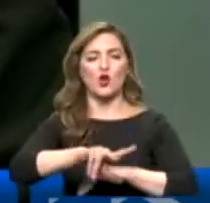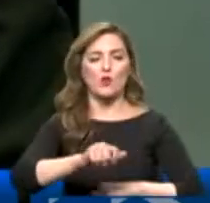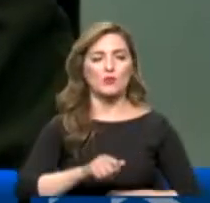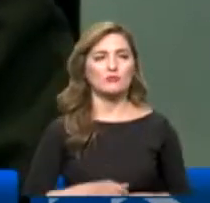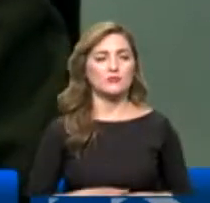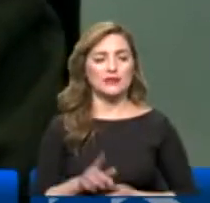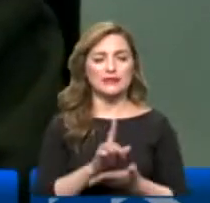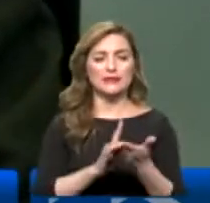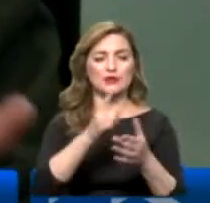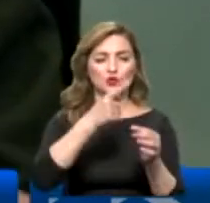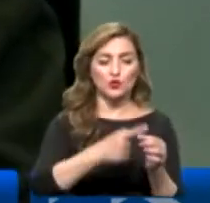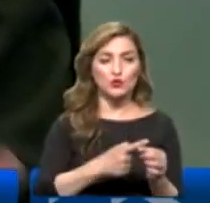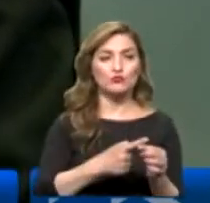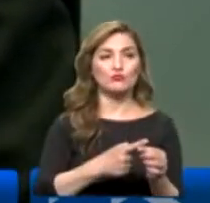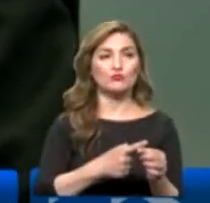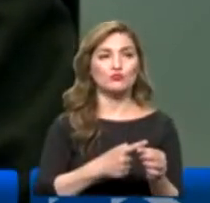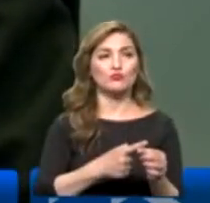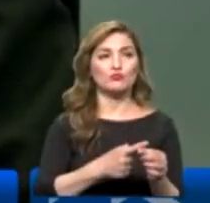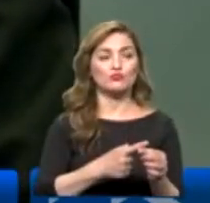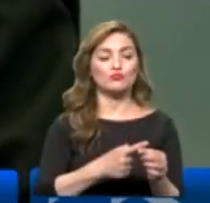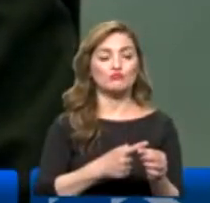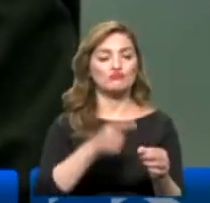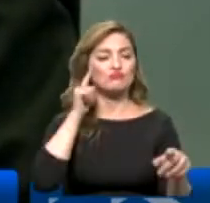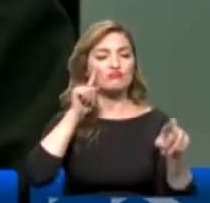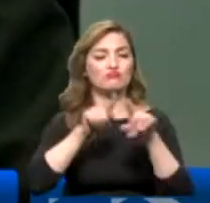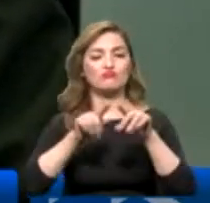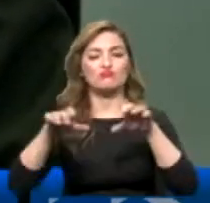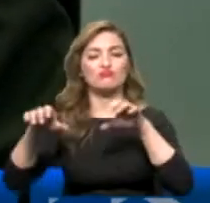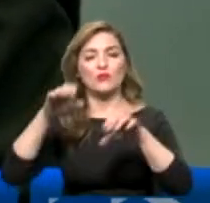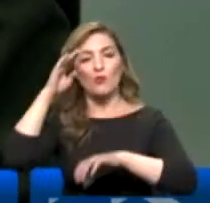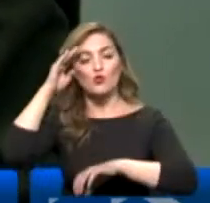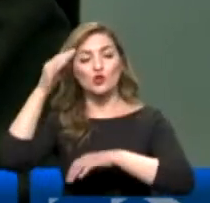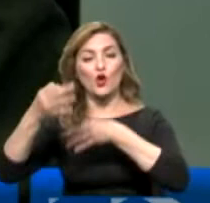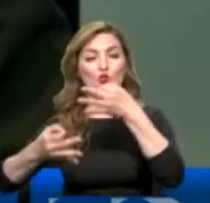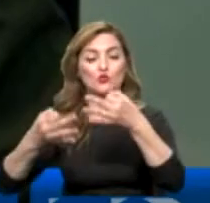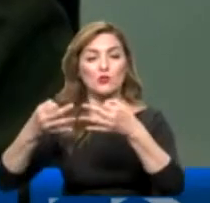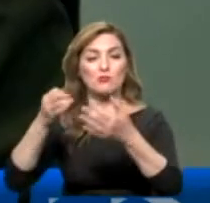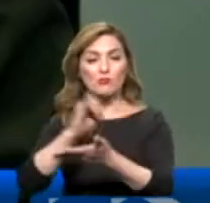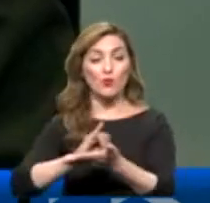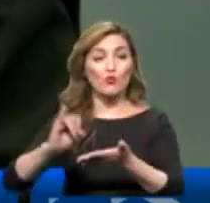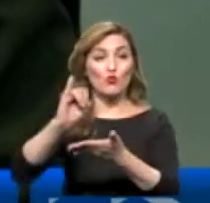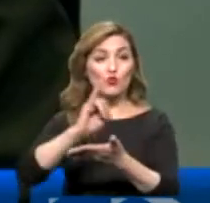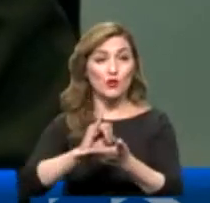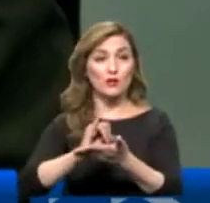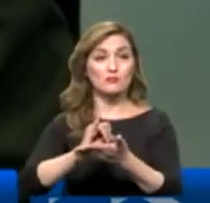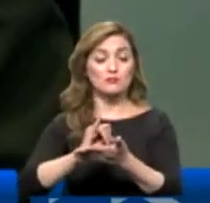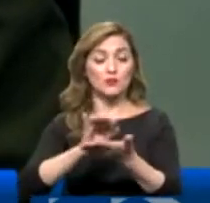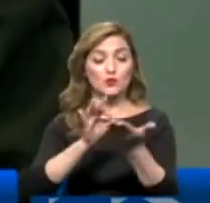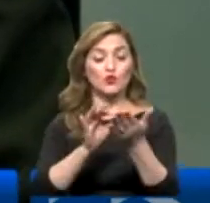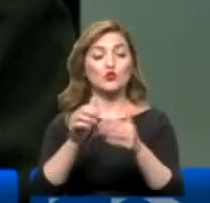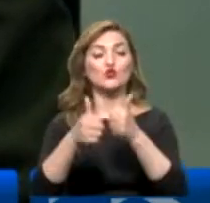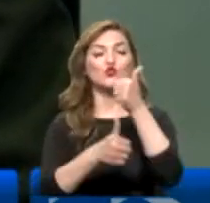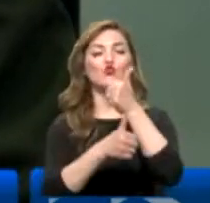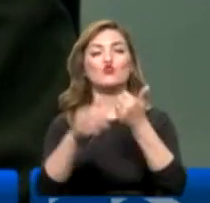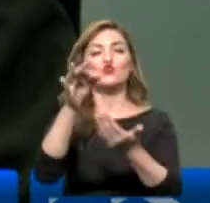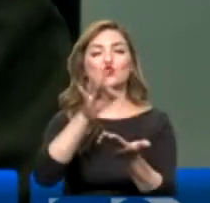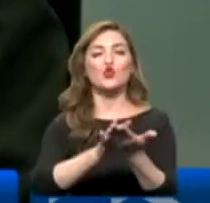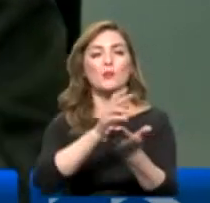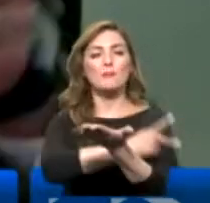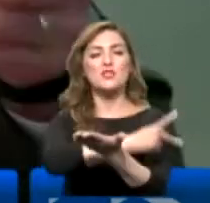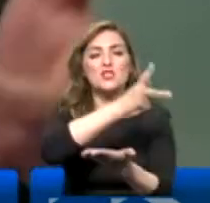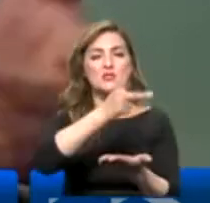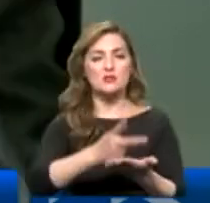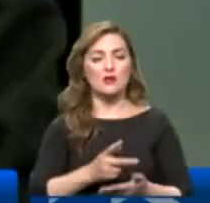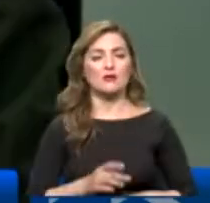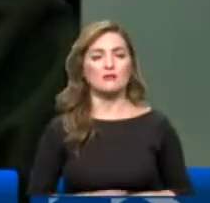en el Distrito Metropolitano de Quito, en coordinación con las policías judiciales de Imbabura, de la subzona Pichincha. Se ha podido